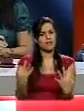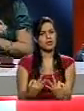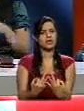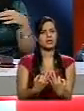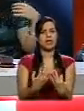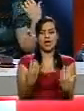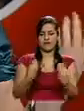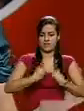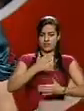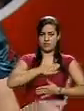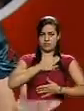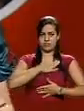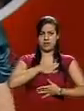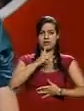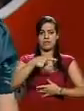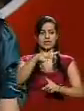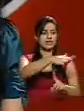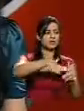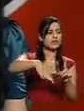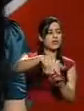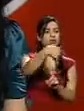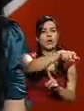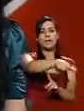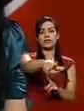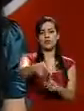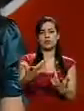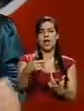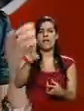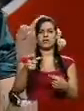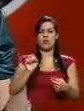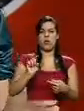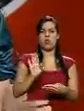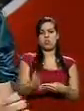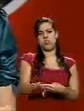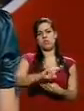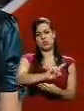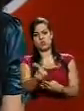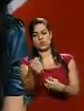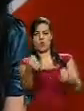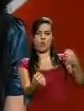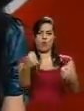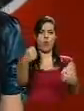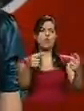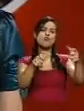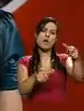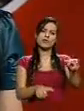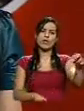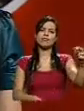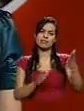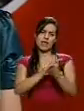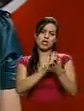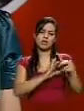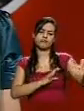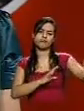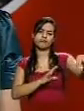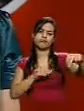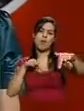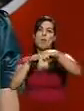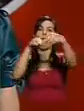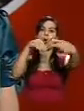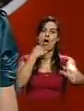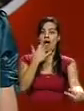nuestra vida y la del entorno, porque a veces con mucha velocidad puede venir alguien tranquilo y termina a través de